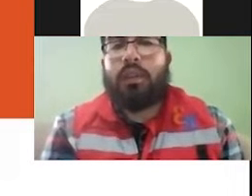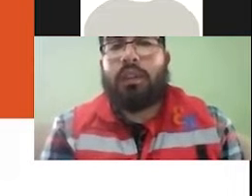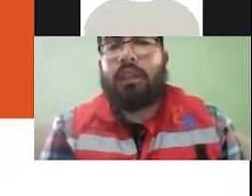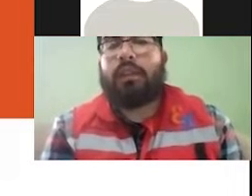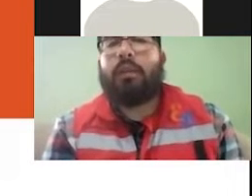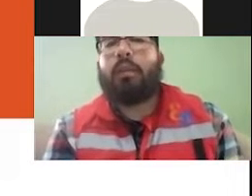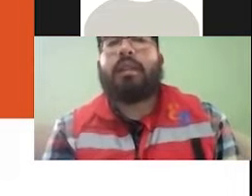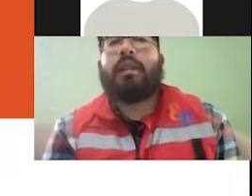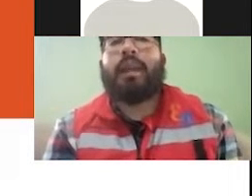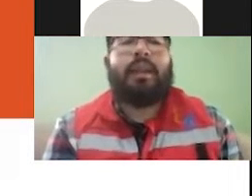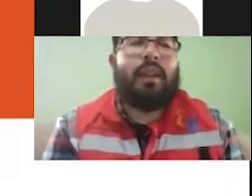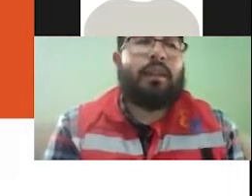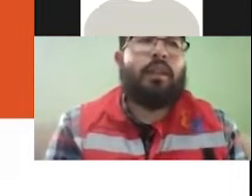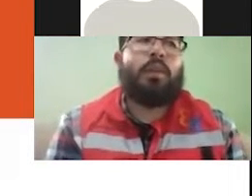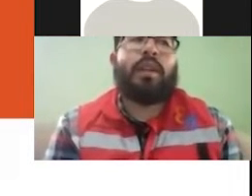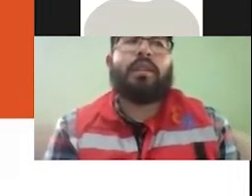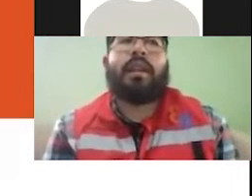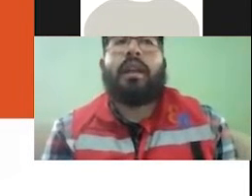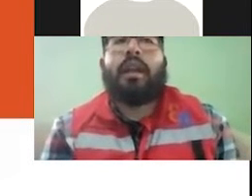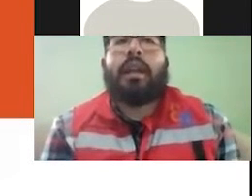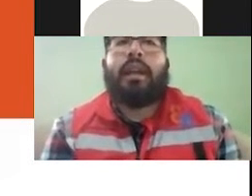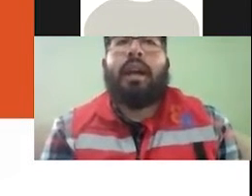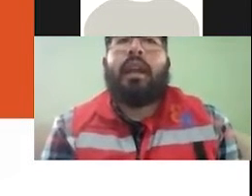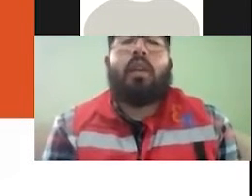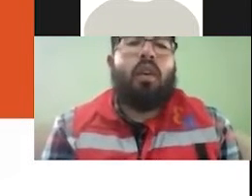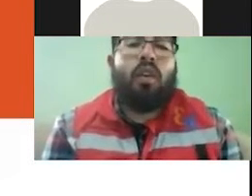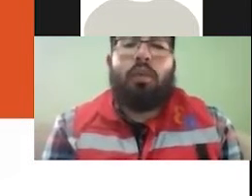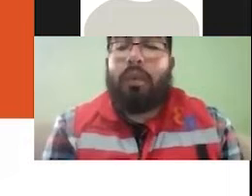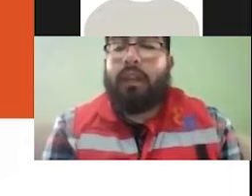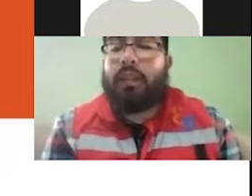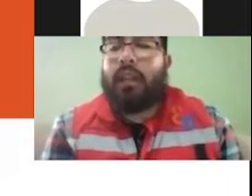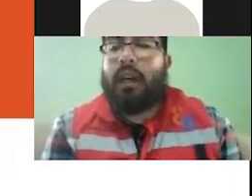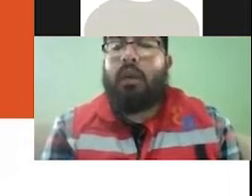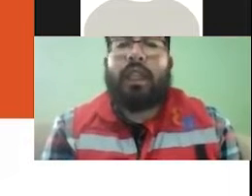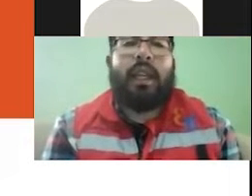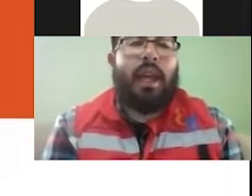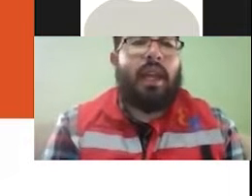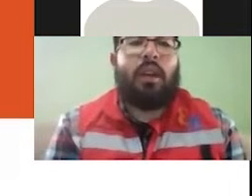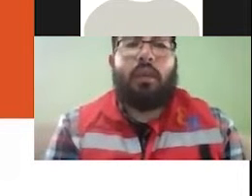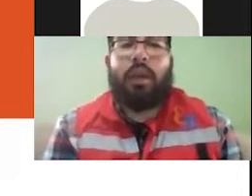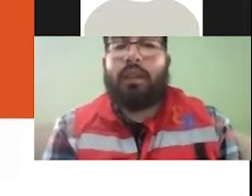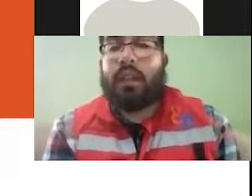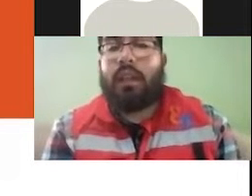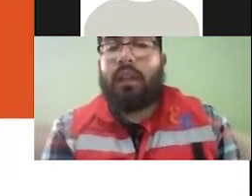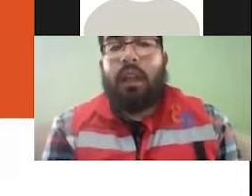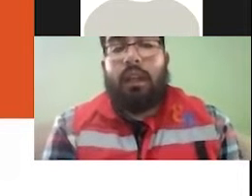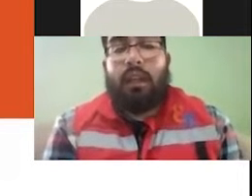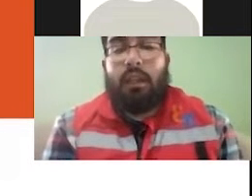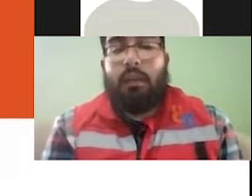insumos necesarios, como pueden ser vendas, como pueden ser alcohol, como puede ser agua oxigenada, como pueden